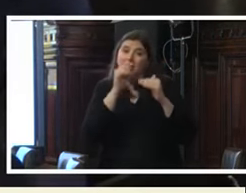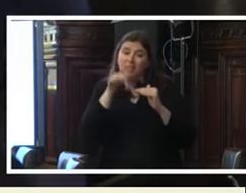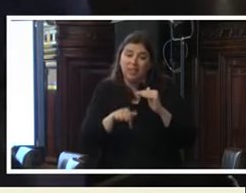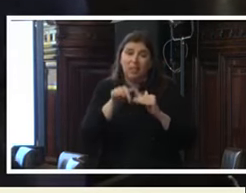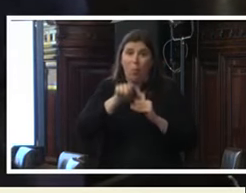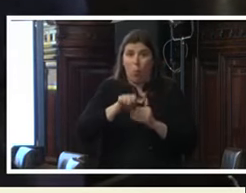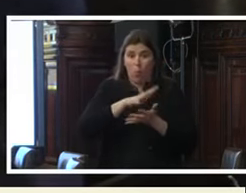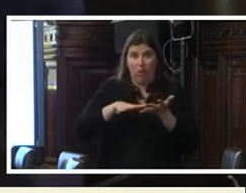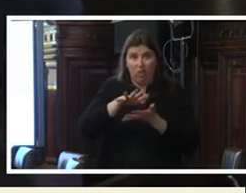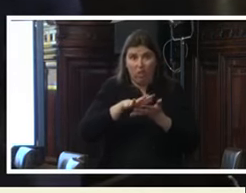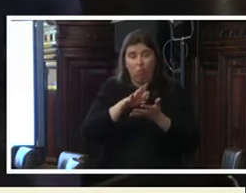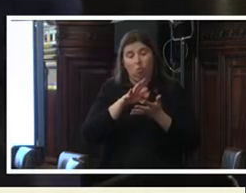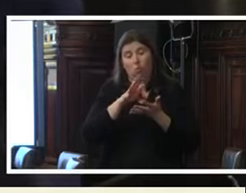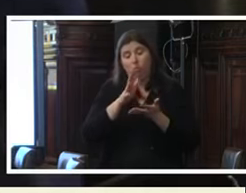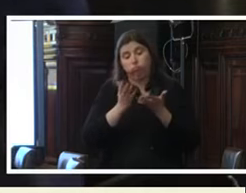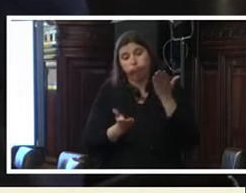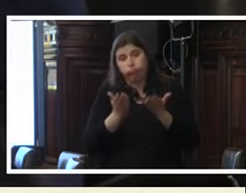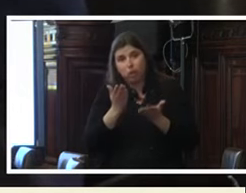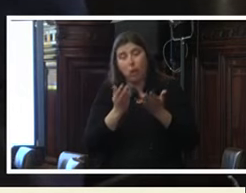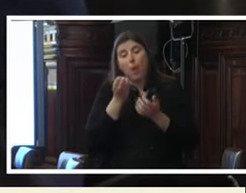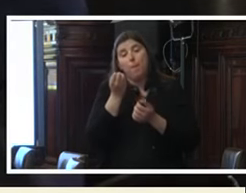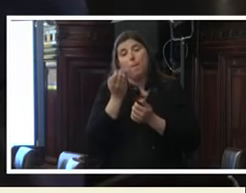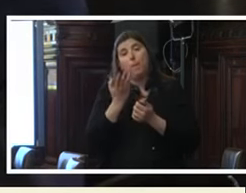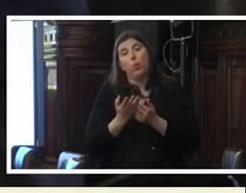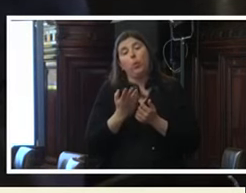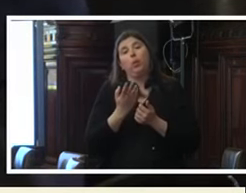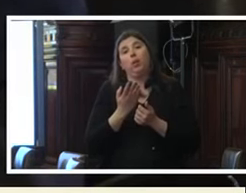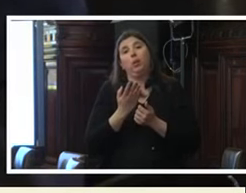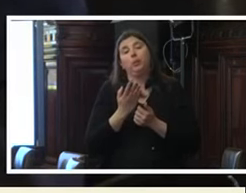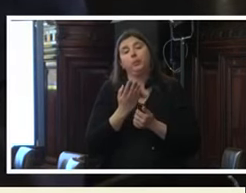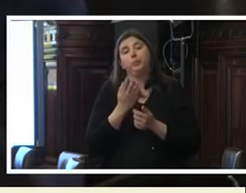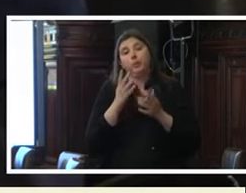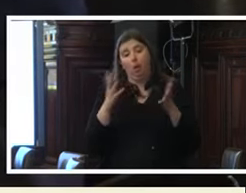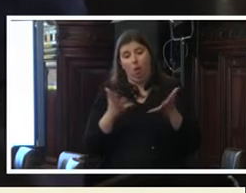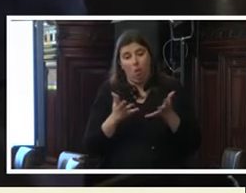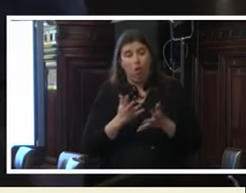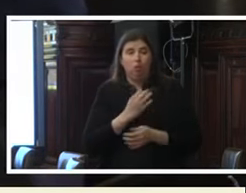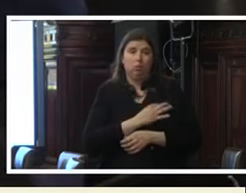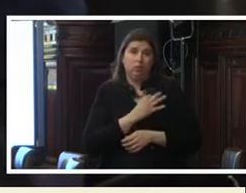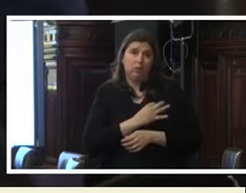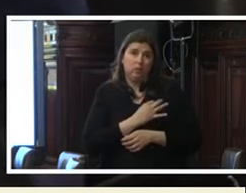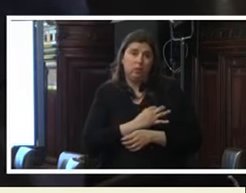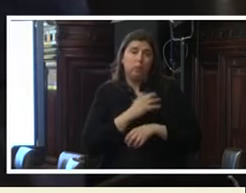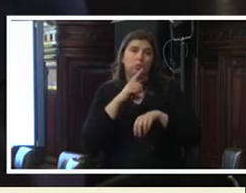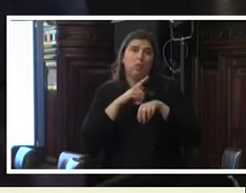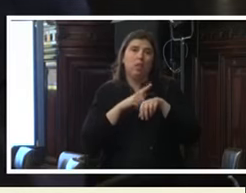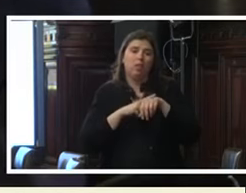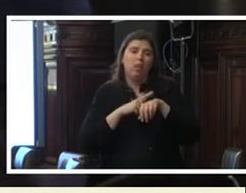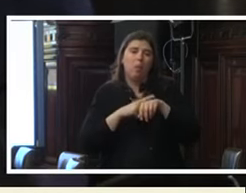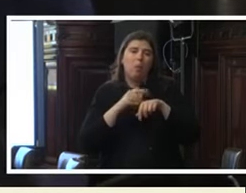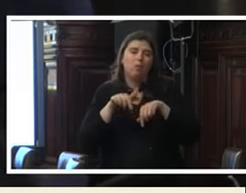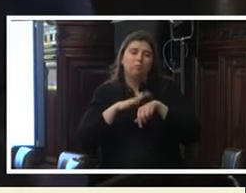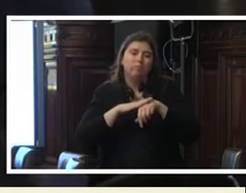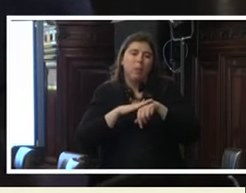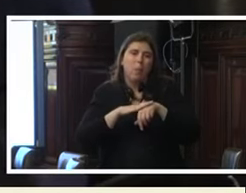campo porque vivimos tiempos de retroceso de amenaza de retroceso en muchos